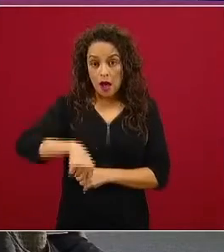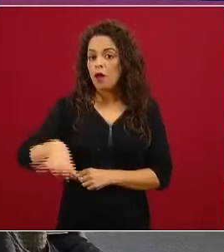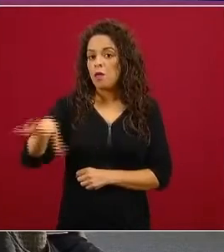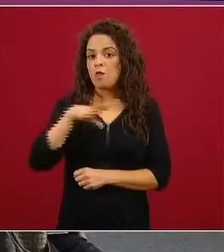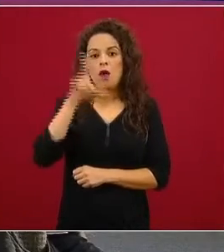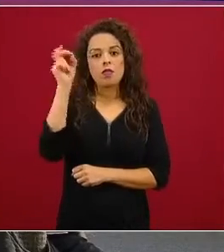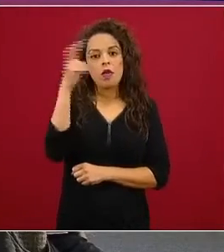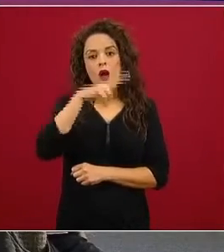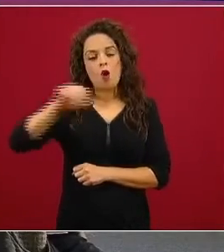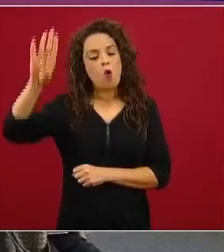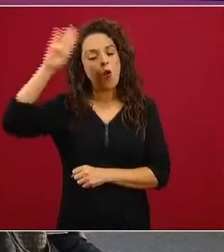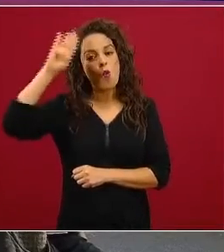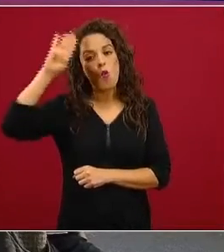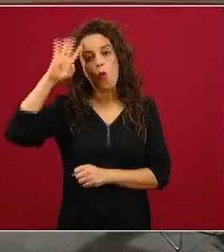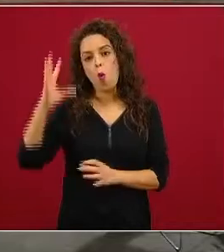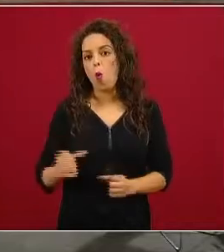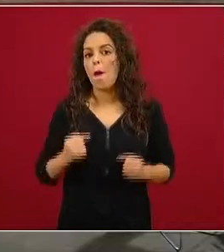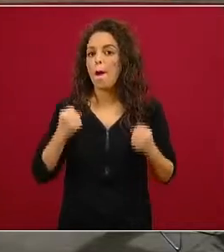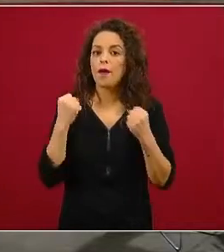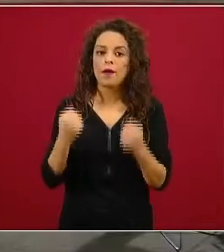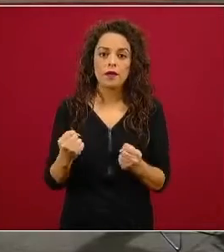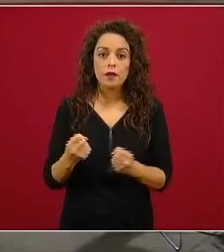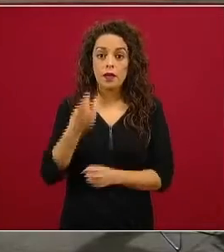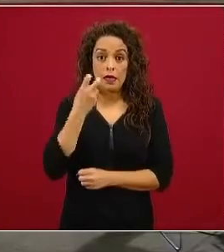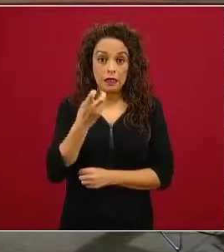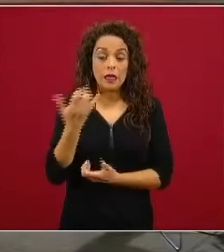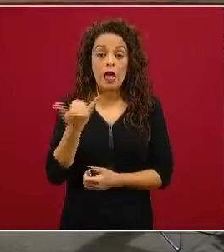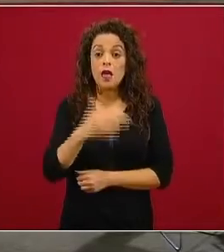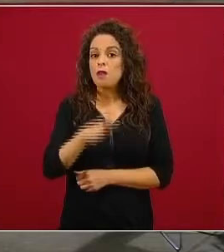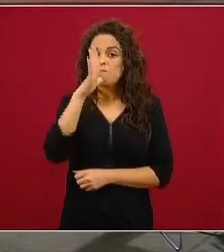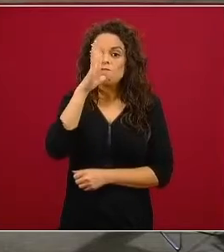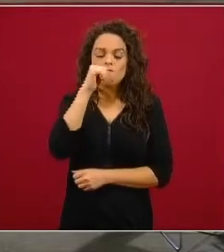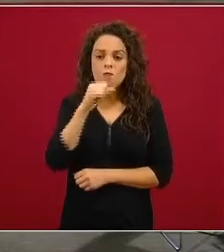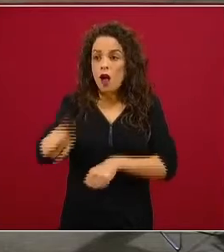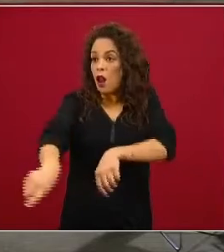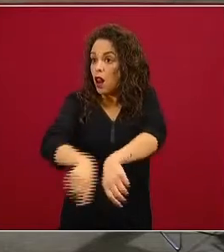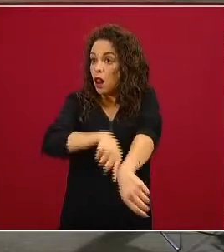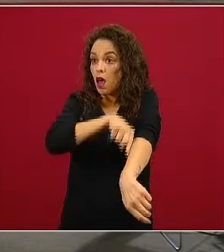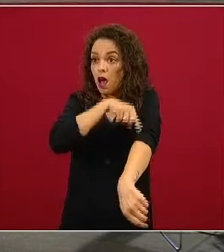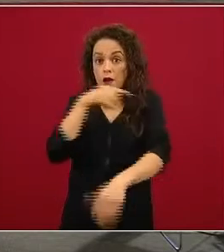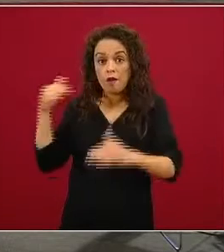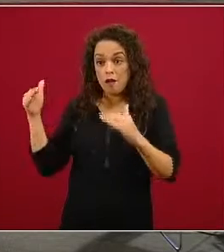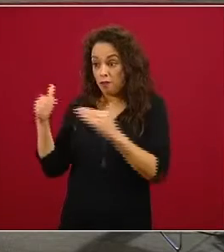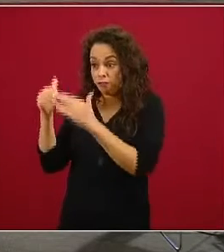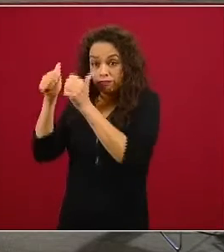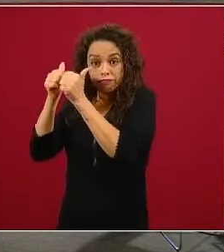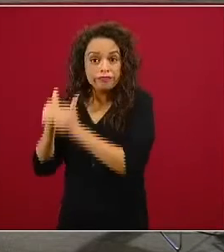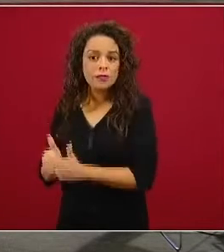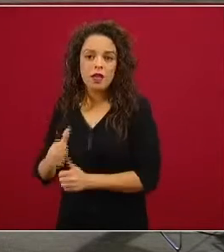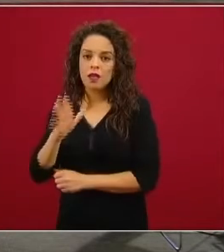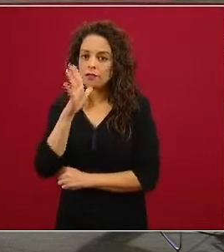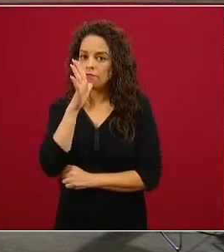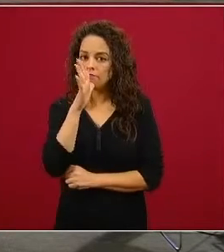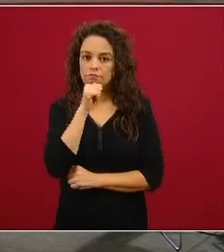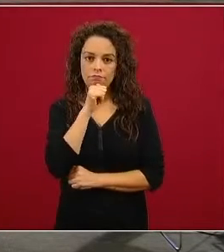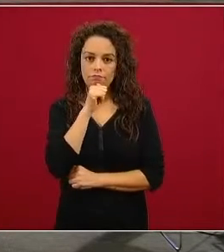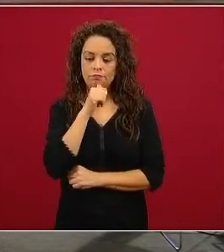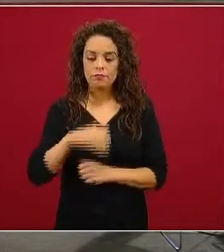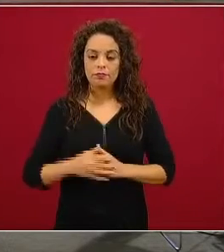actividades, nos encontramos en las plazas públicas. Esto es necesario que se reactive y por eso llevamos 106 días en este